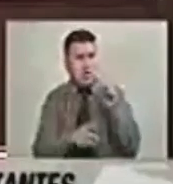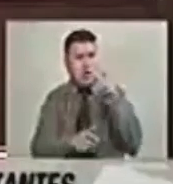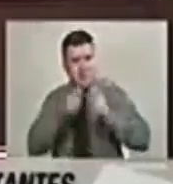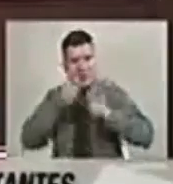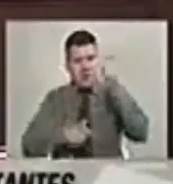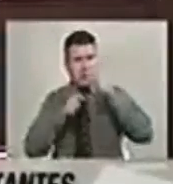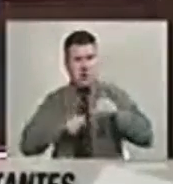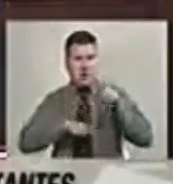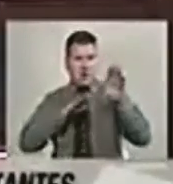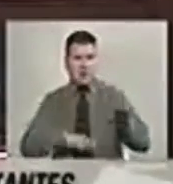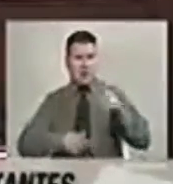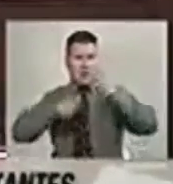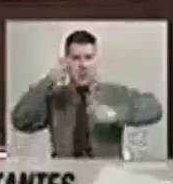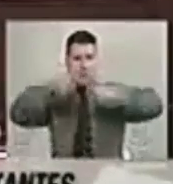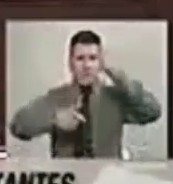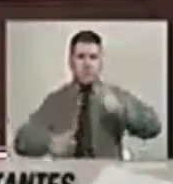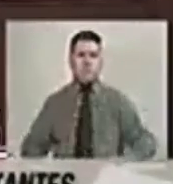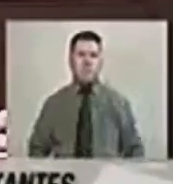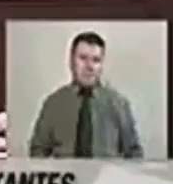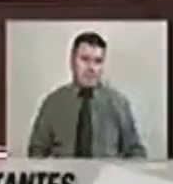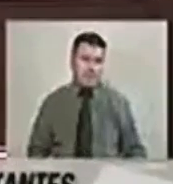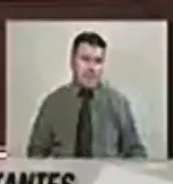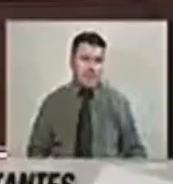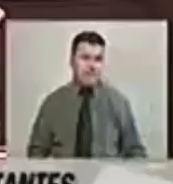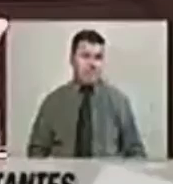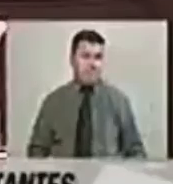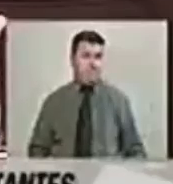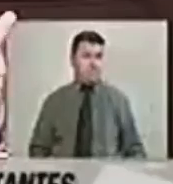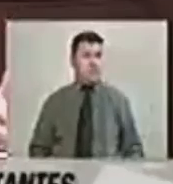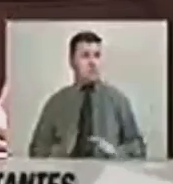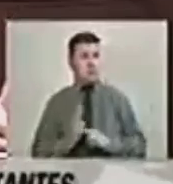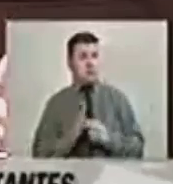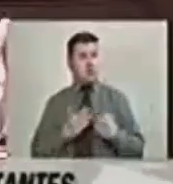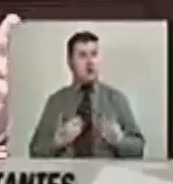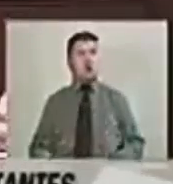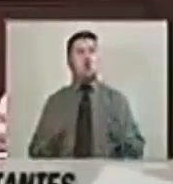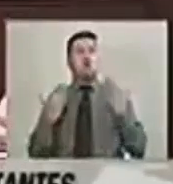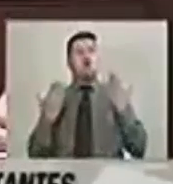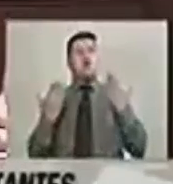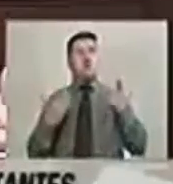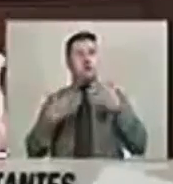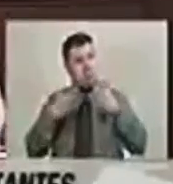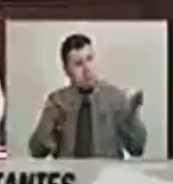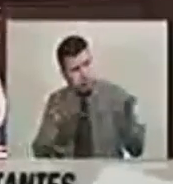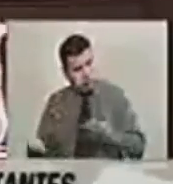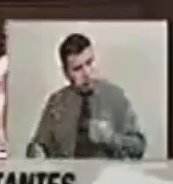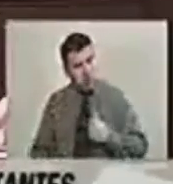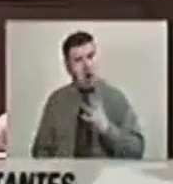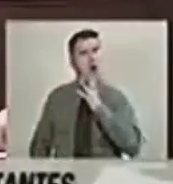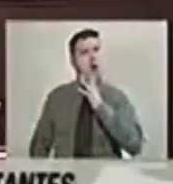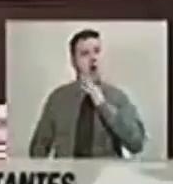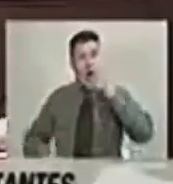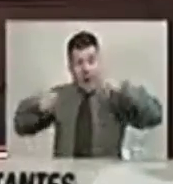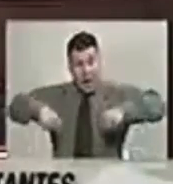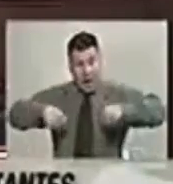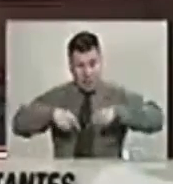Representantes. El simple hecho de que ustedes nos estén permitiendo a nosotros estar acá, hablarles desde